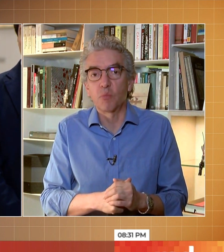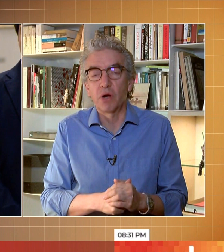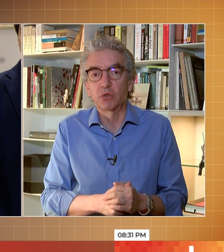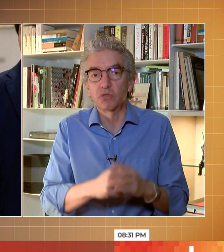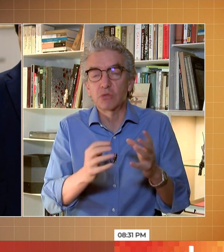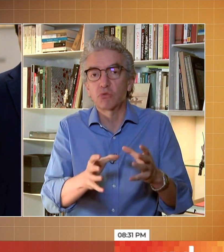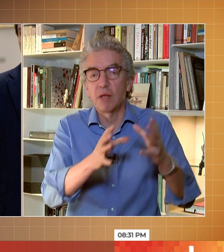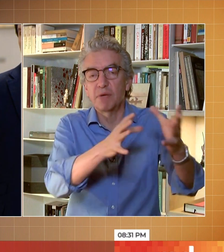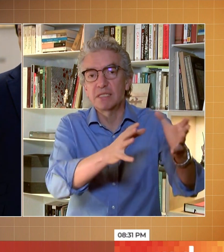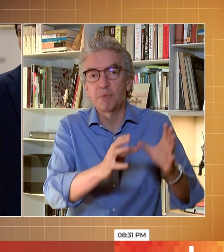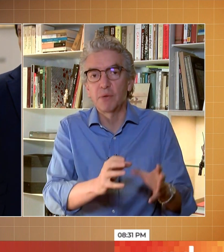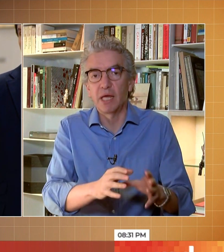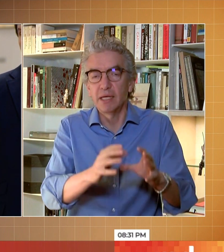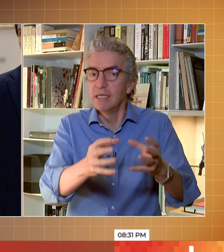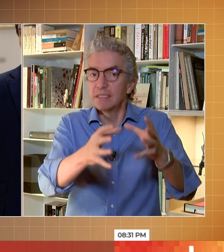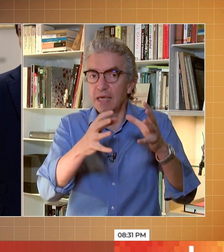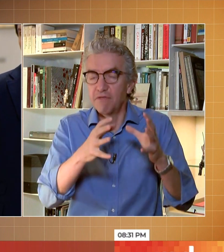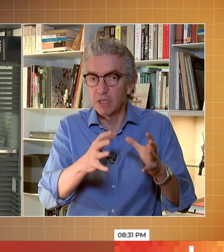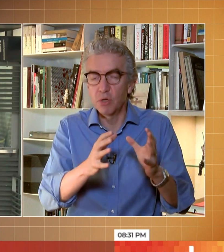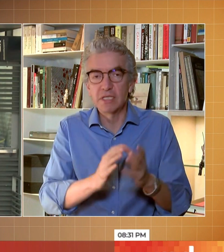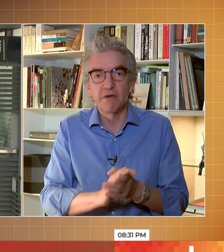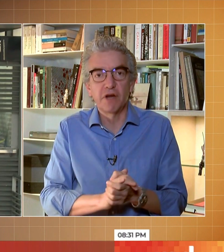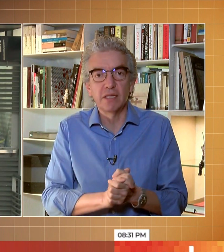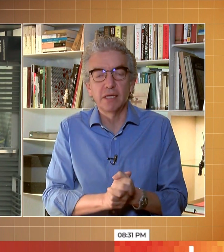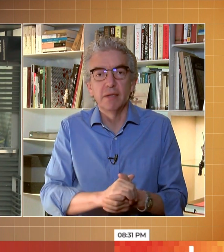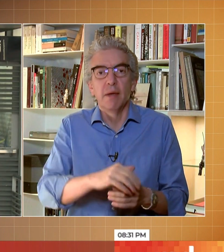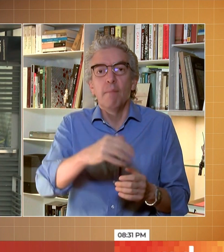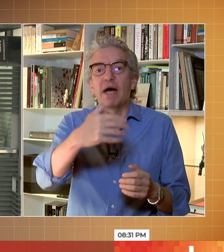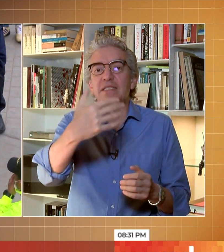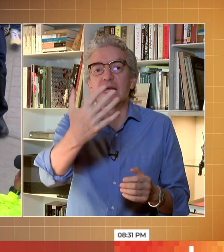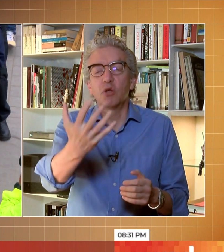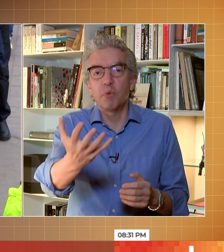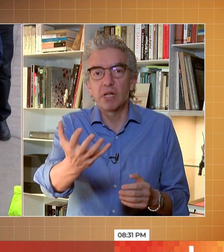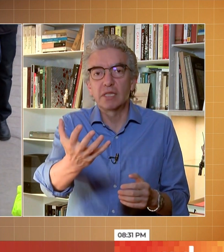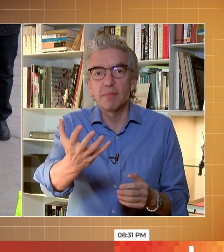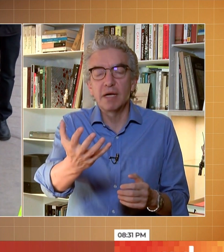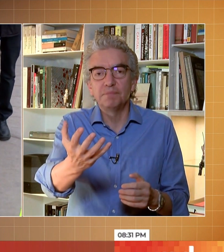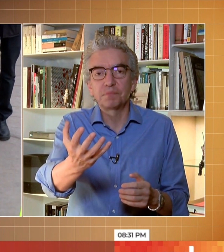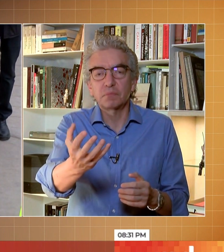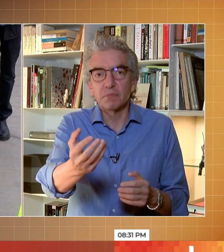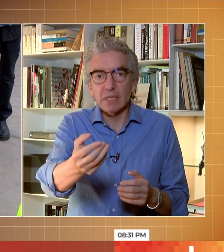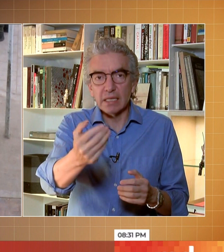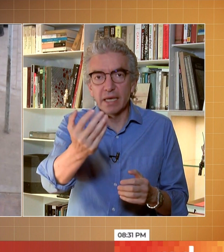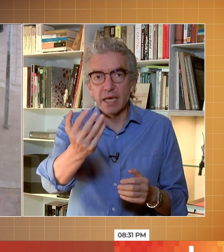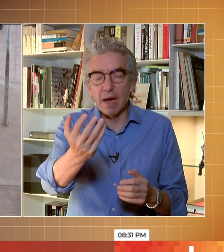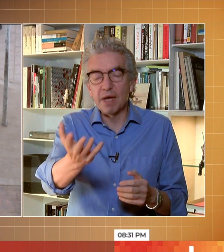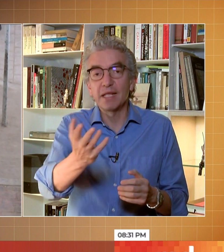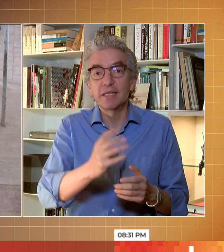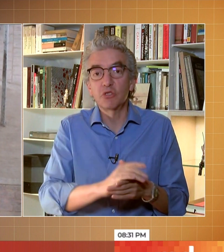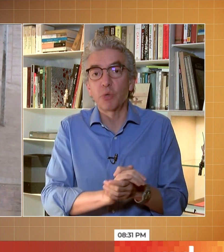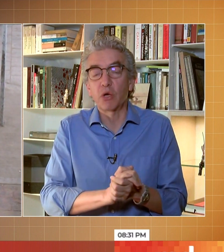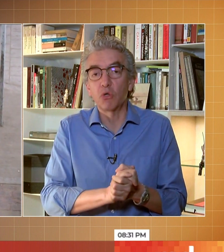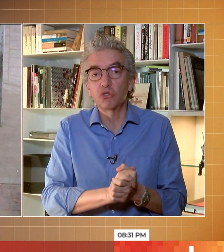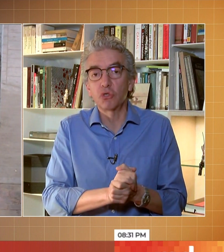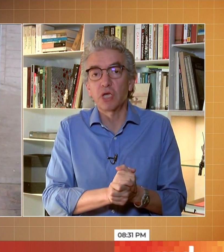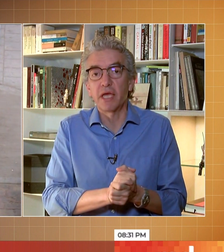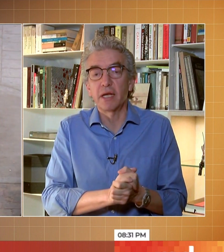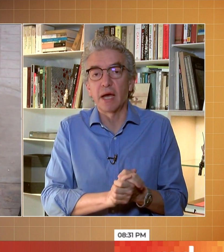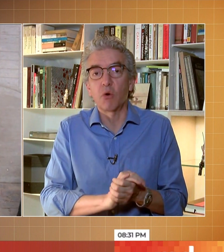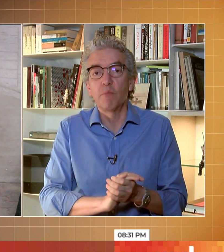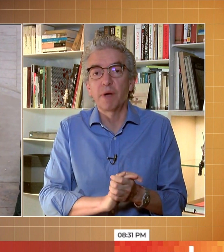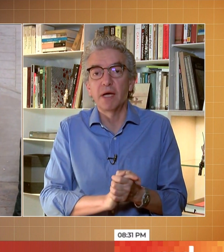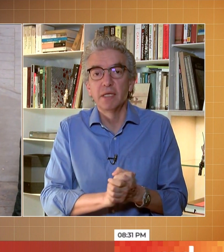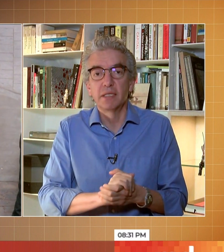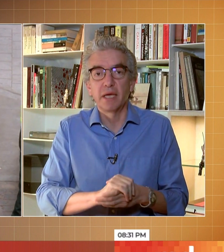sanitaria al aeropuerto si eso es una empresa privada se defendió en ese frente pasando por el tema de aparentes sobrecostos